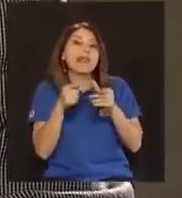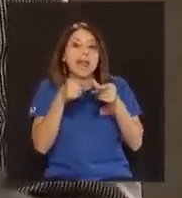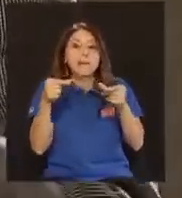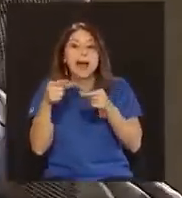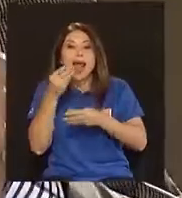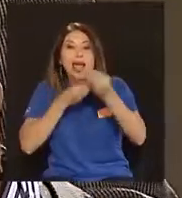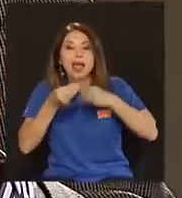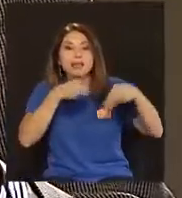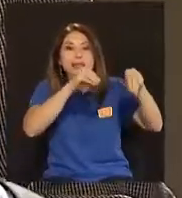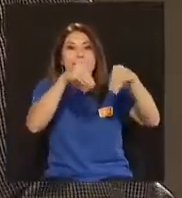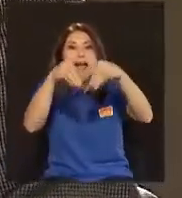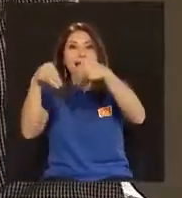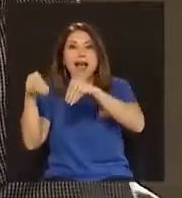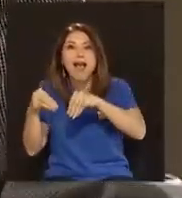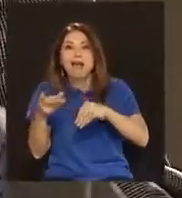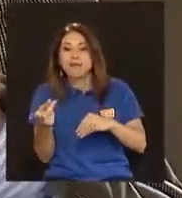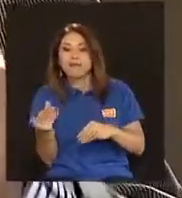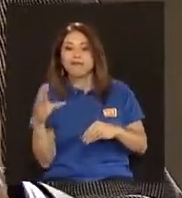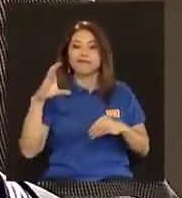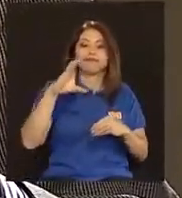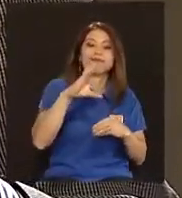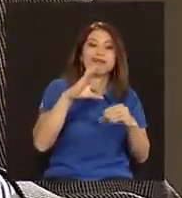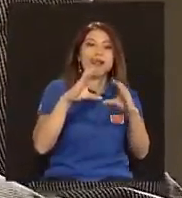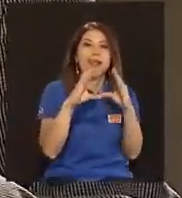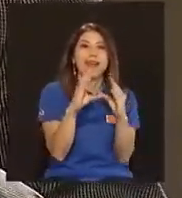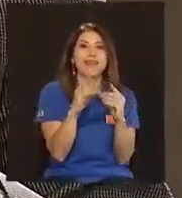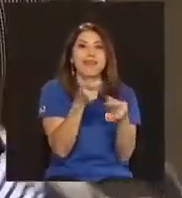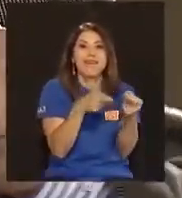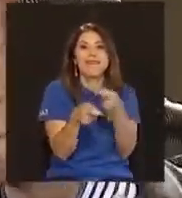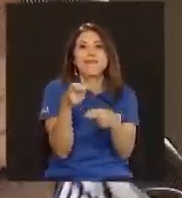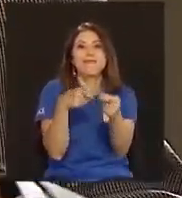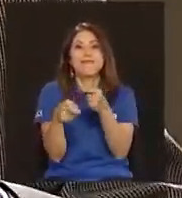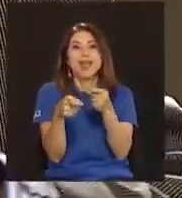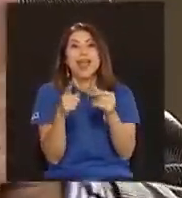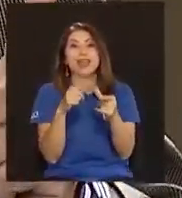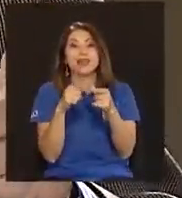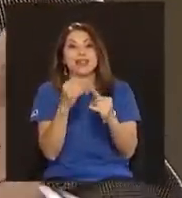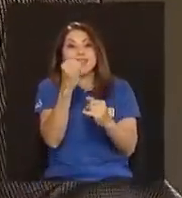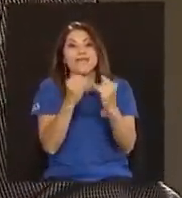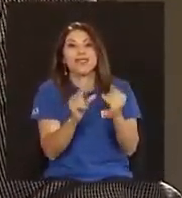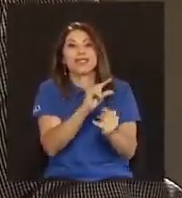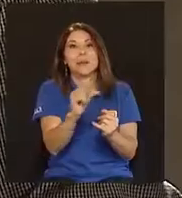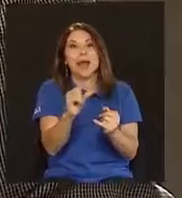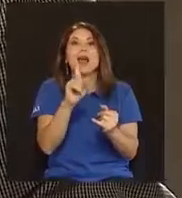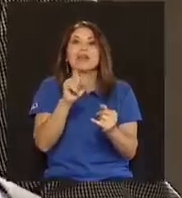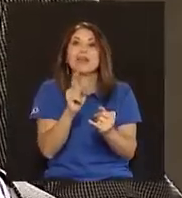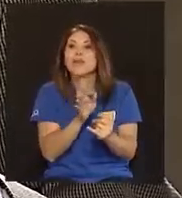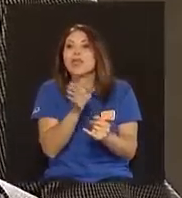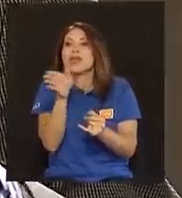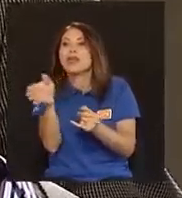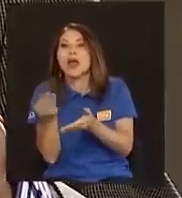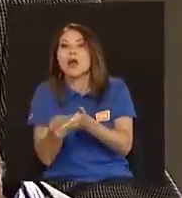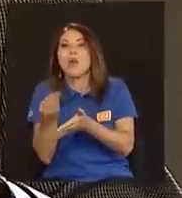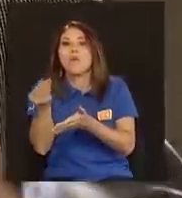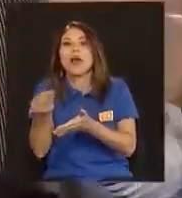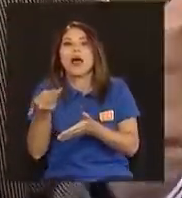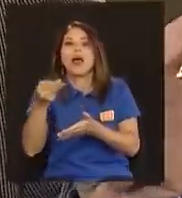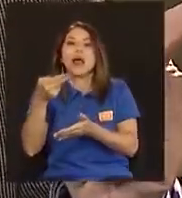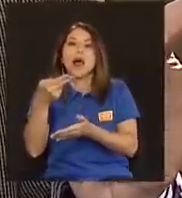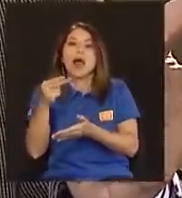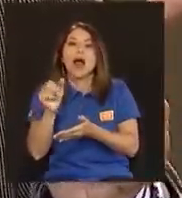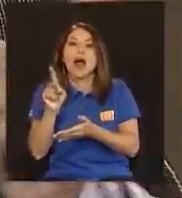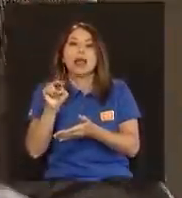que ocuparlo el resto de la semana para comprar, ya no harina porque tal vez compró suficiente, pero sí va a tener que